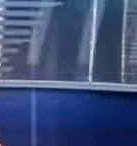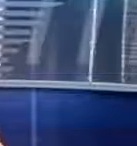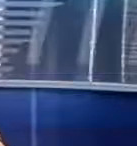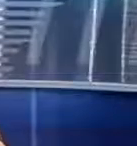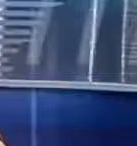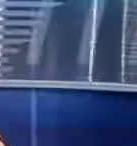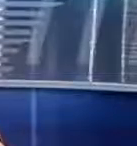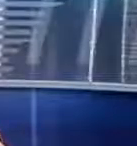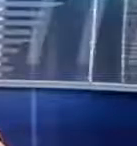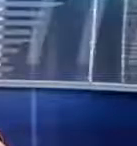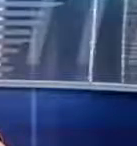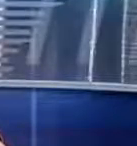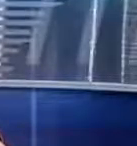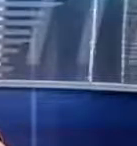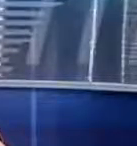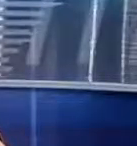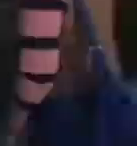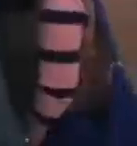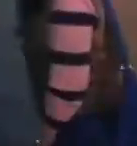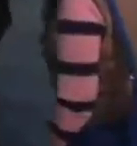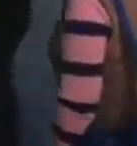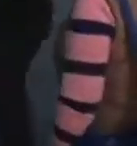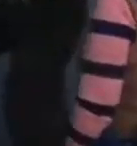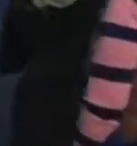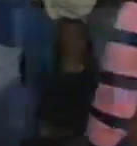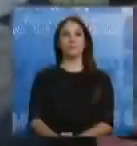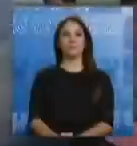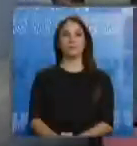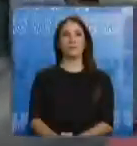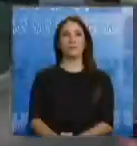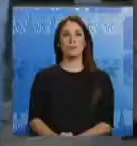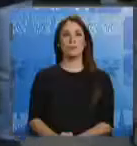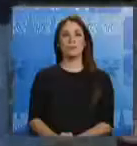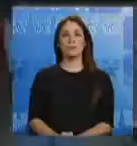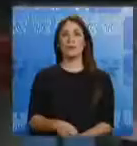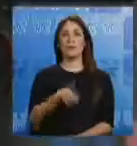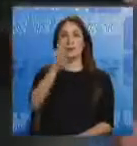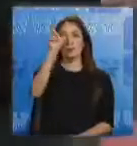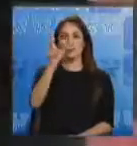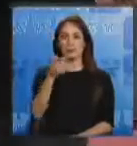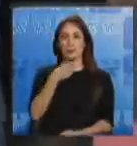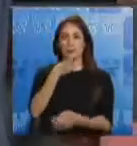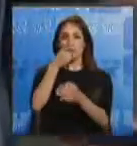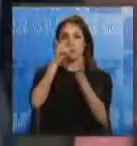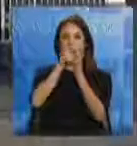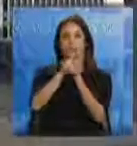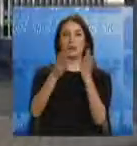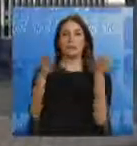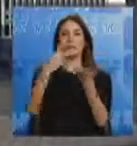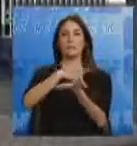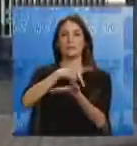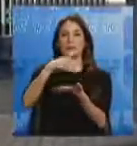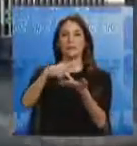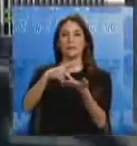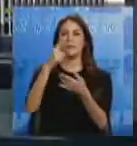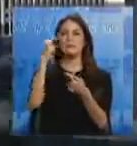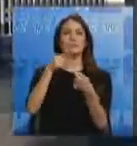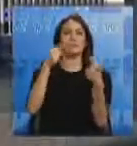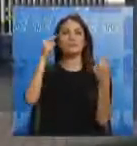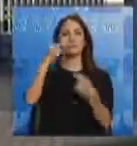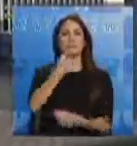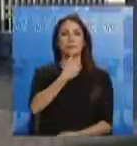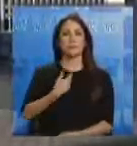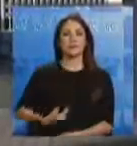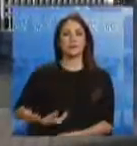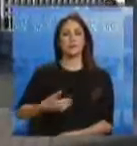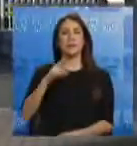expresidente del Consejo Directivo del IES, Víctor Hugo Villacrés, presentó una denuncia en la Fiscalía de Pichincha en contra del presidente de la